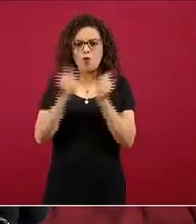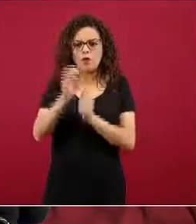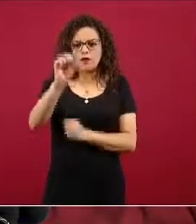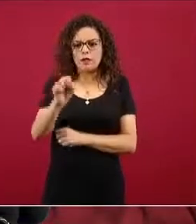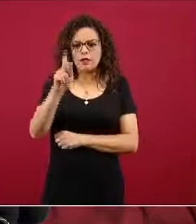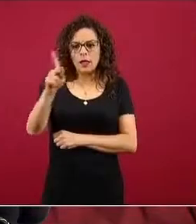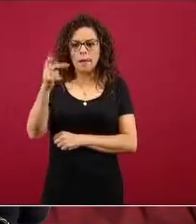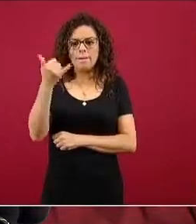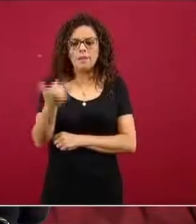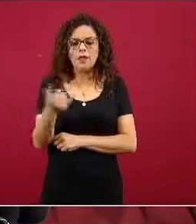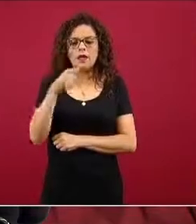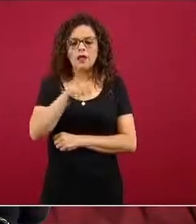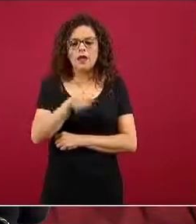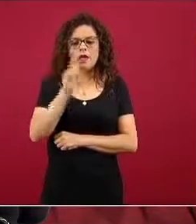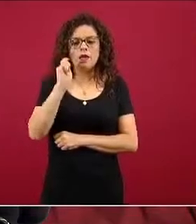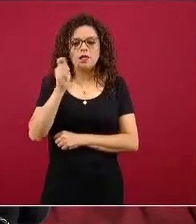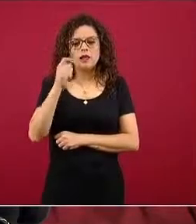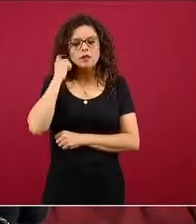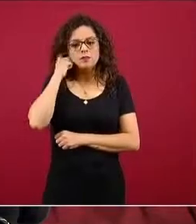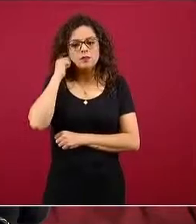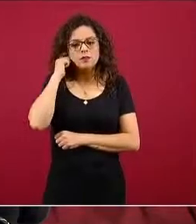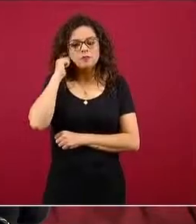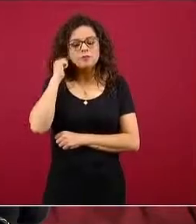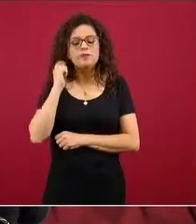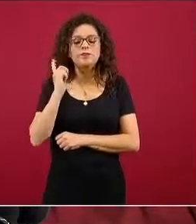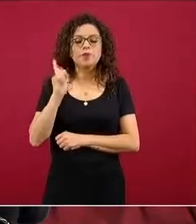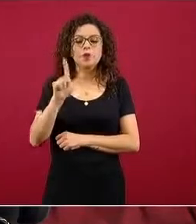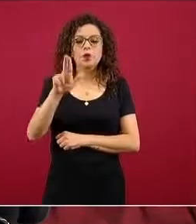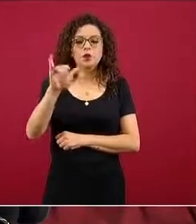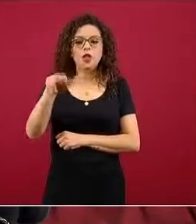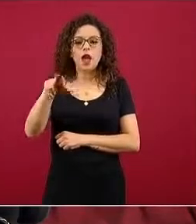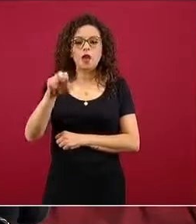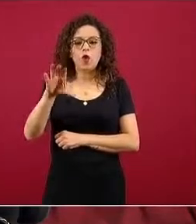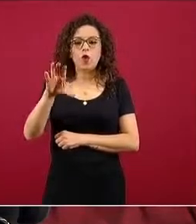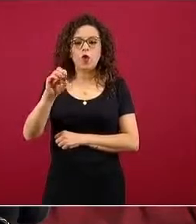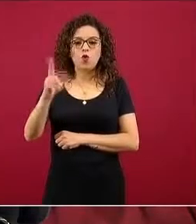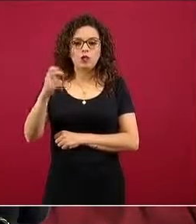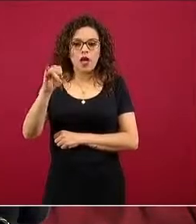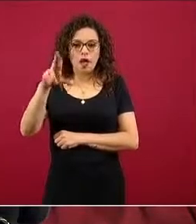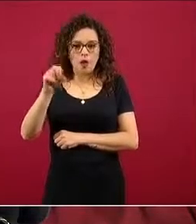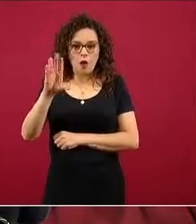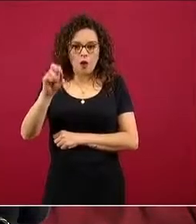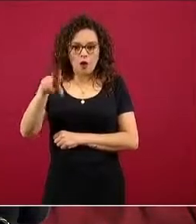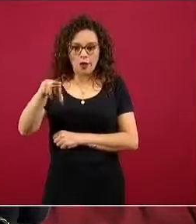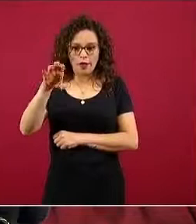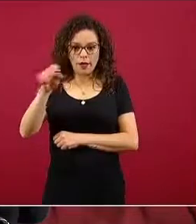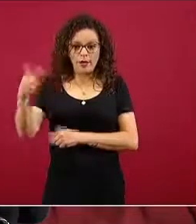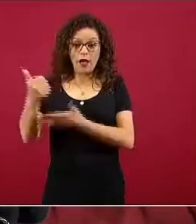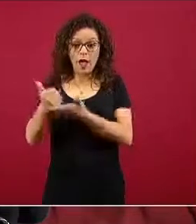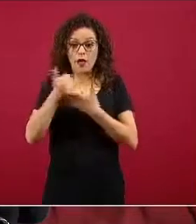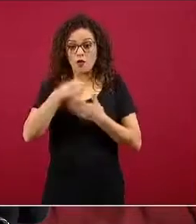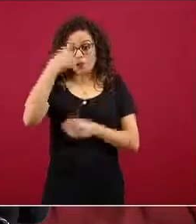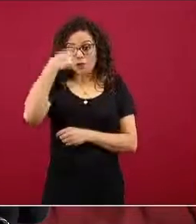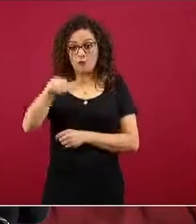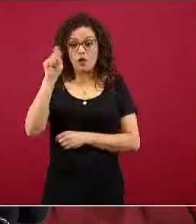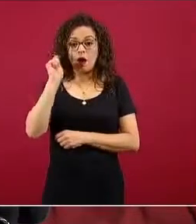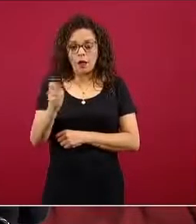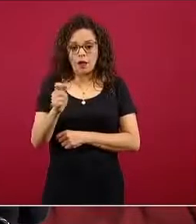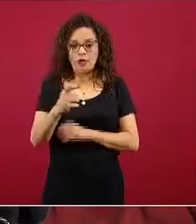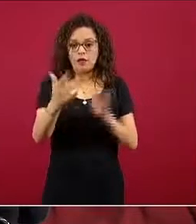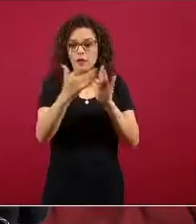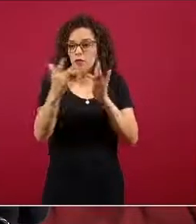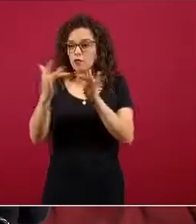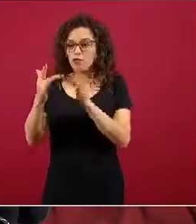Subsecretaría de Educación Superior, su titular, el doctor Luciano Concheiro Borges, nos ha ayudado a establecer el contacto con